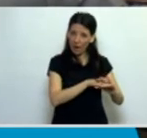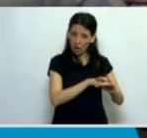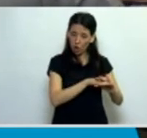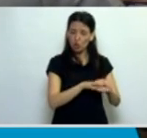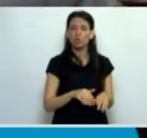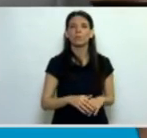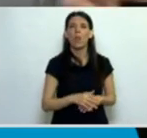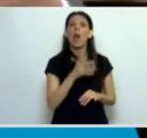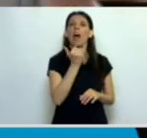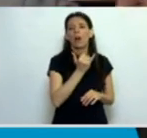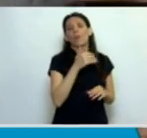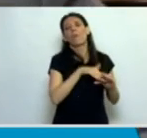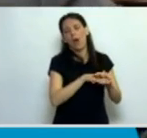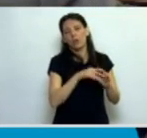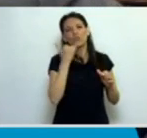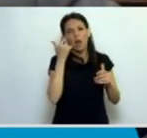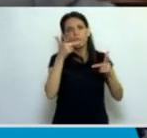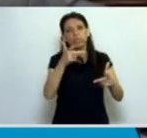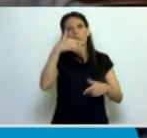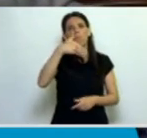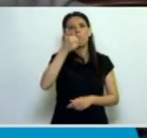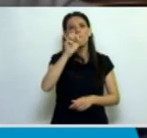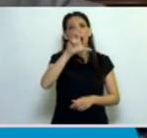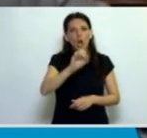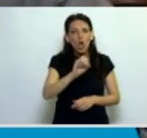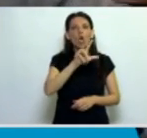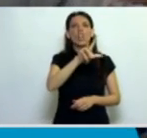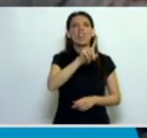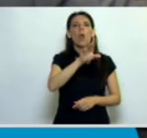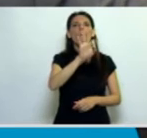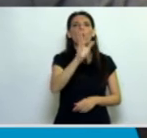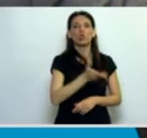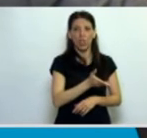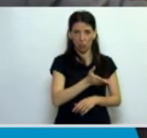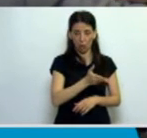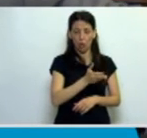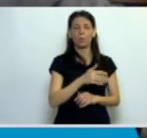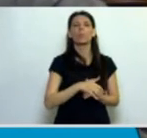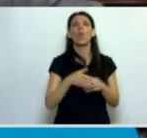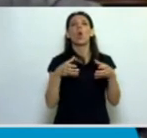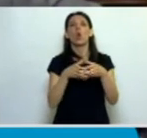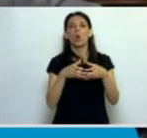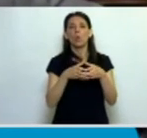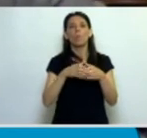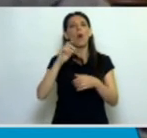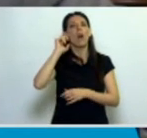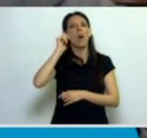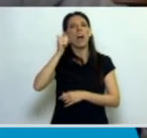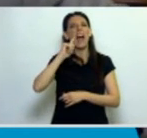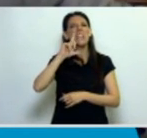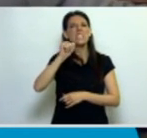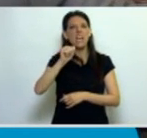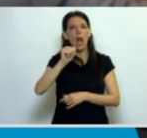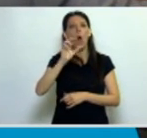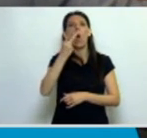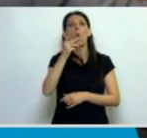Hay bancos, ya se mencionó aquí, el Banco Macro que tiene el 31%, el Grupo Financiero Galicia el 20%.